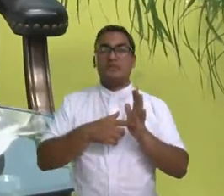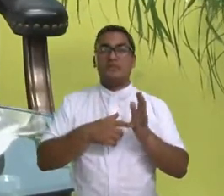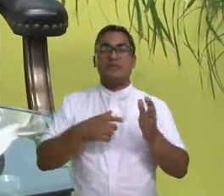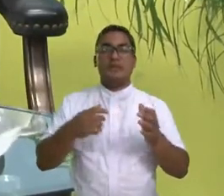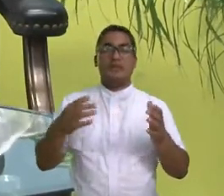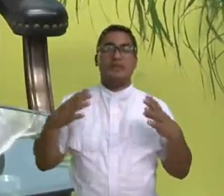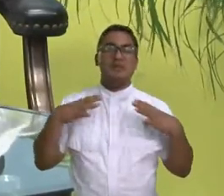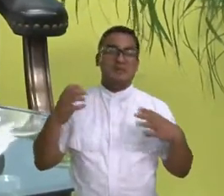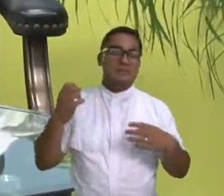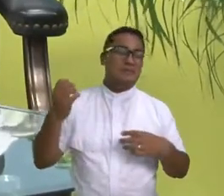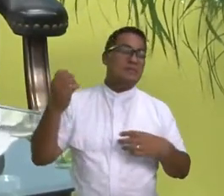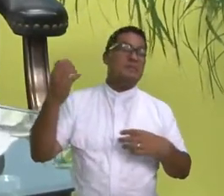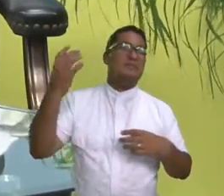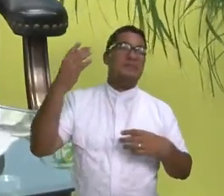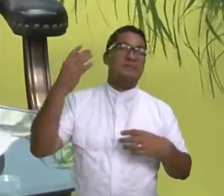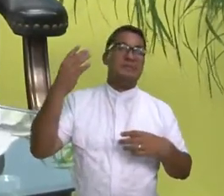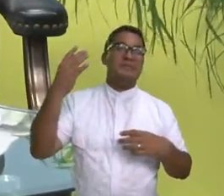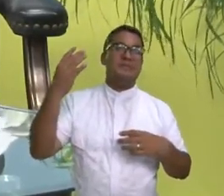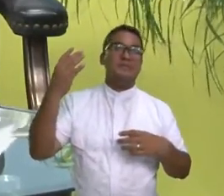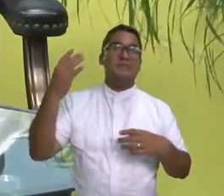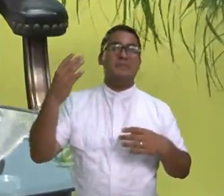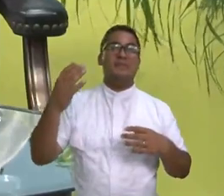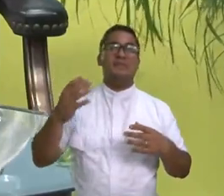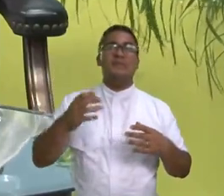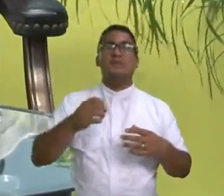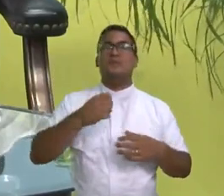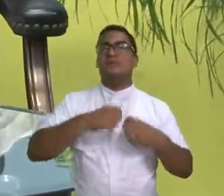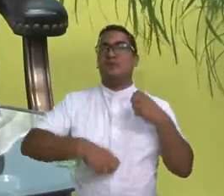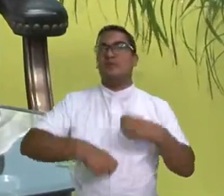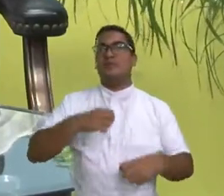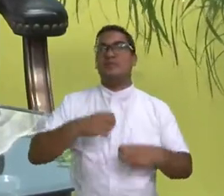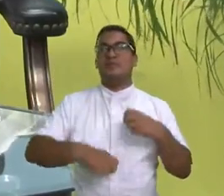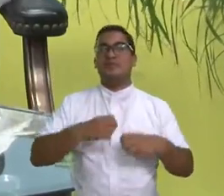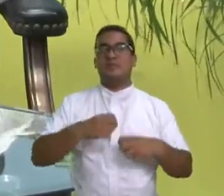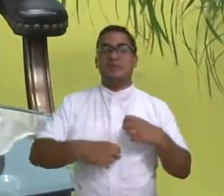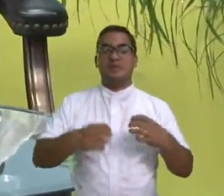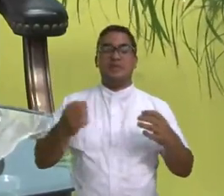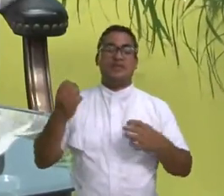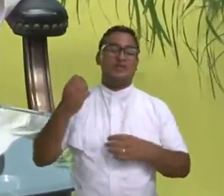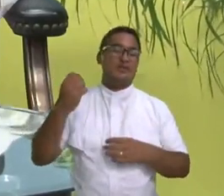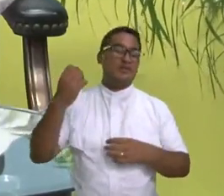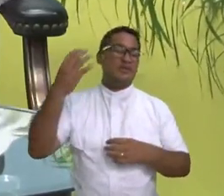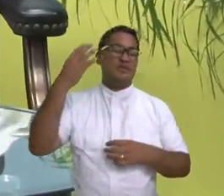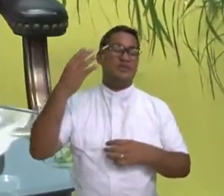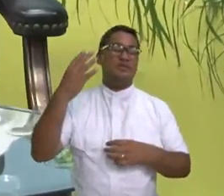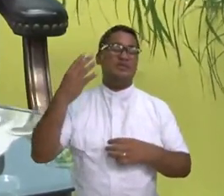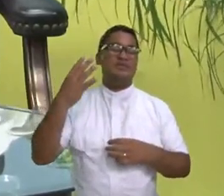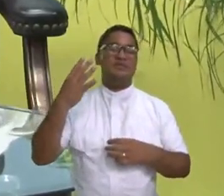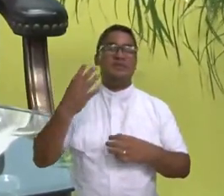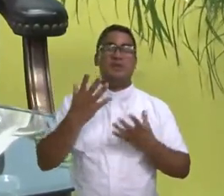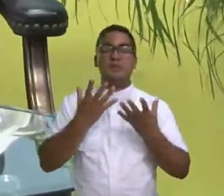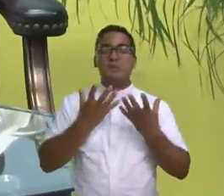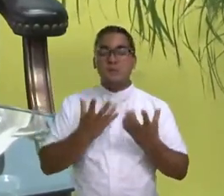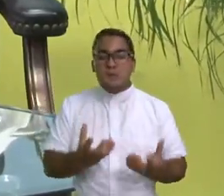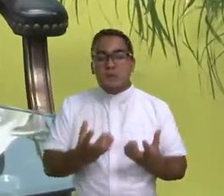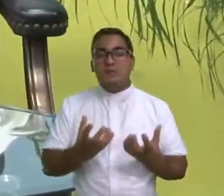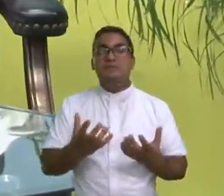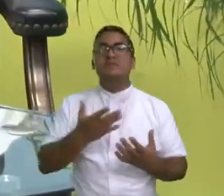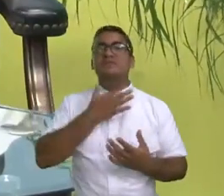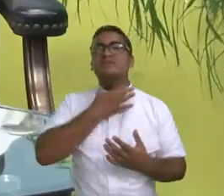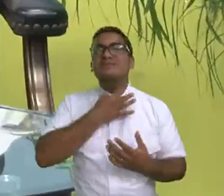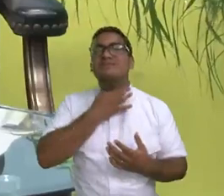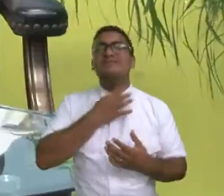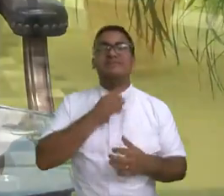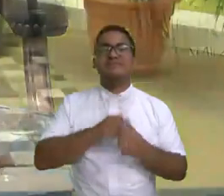año. Ahorita que estamos en verano, hay cambio climático. Estamos calientitos, incluso ha aumentado